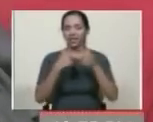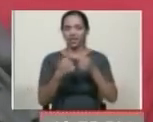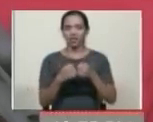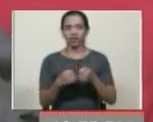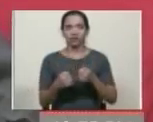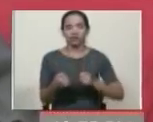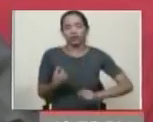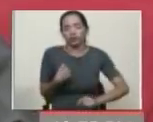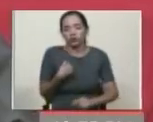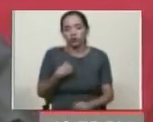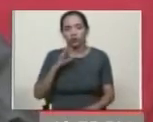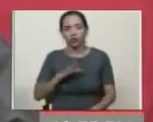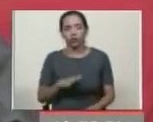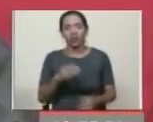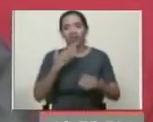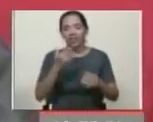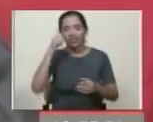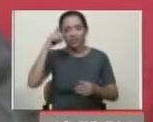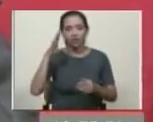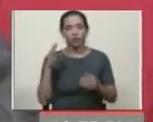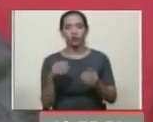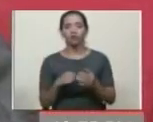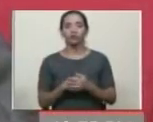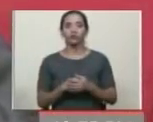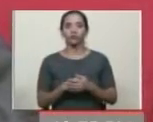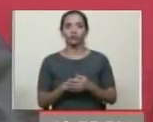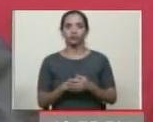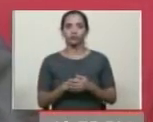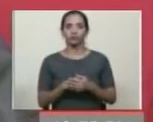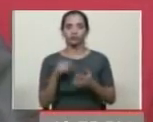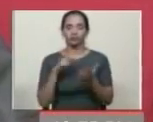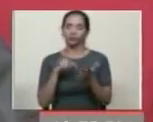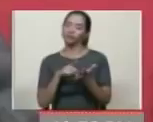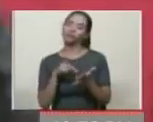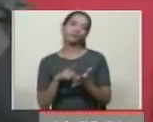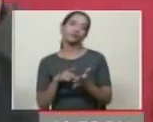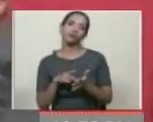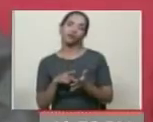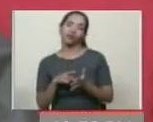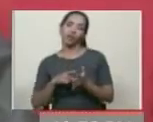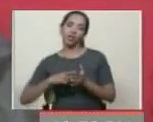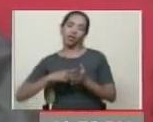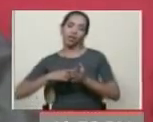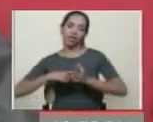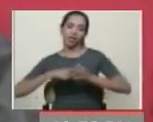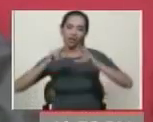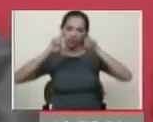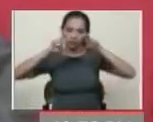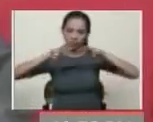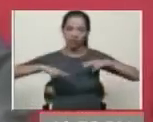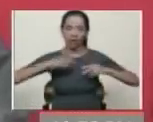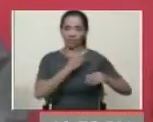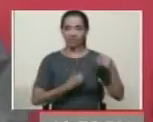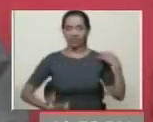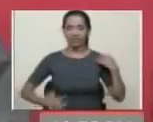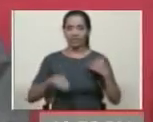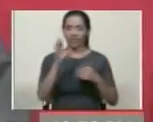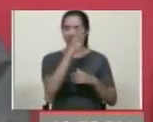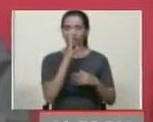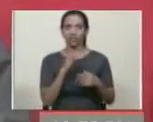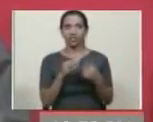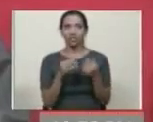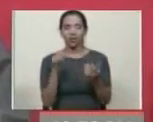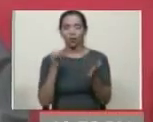tuve, gracias a Dios, la oportunidad de estar en las elecciones presidenciales de Brasil, y el WhatsApp fue